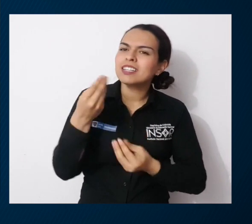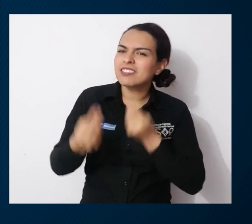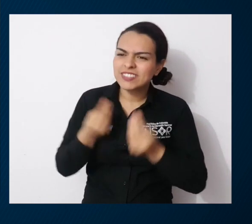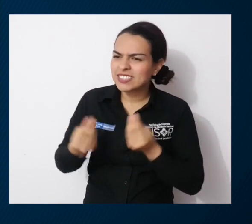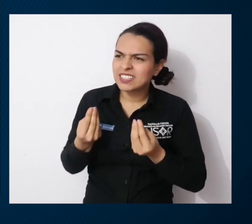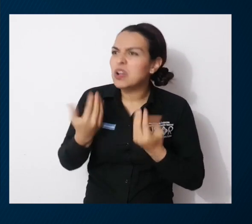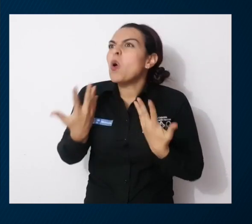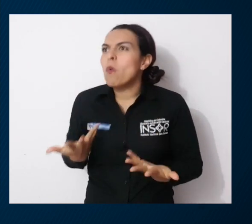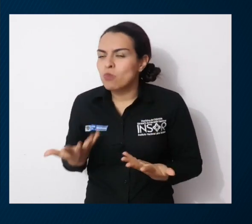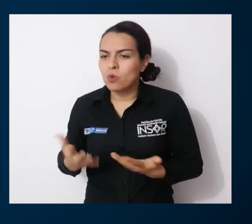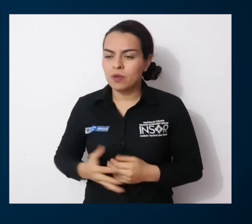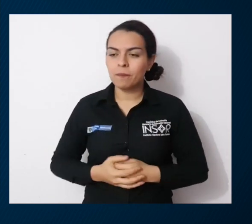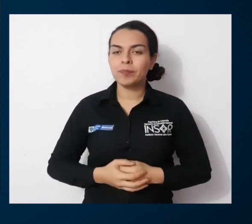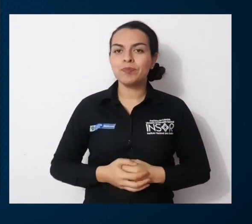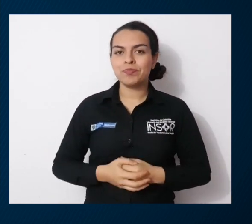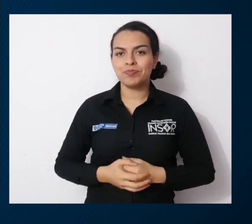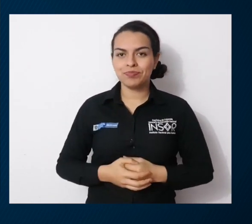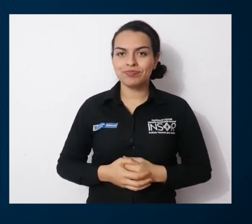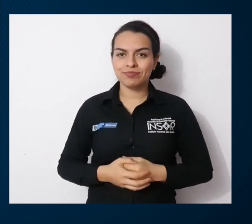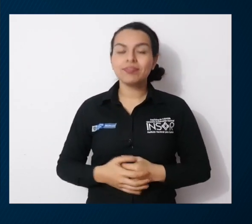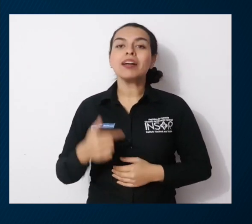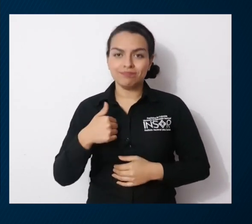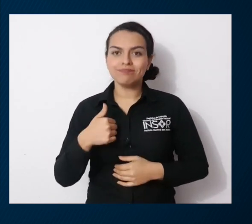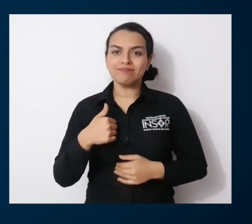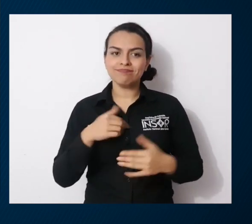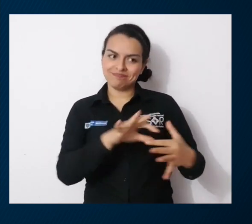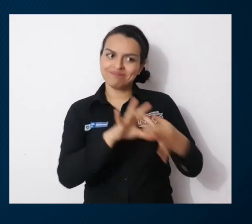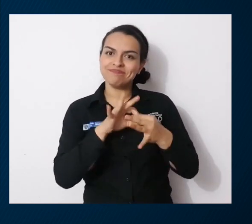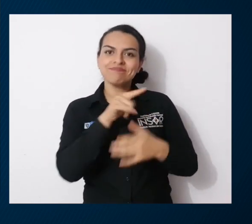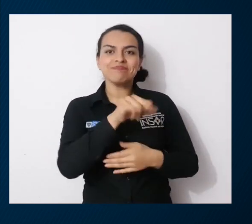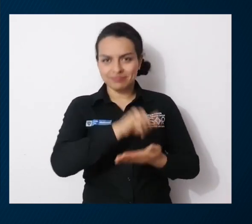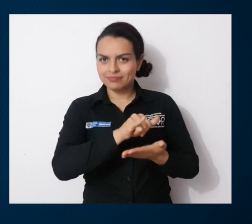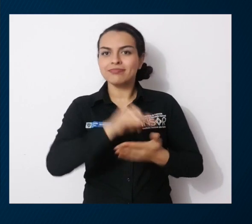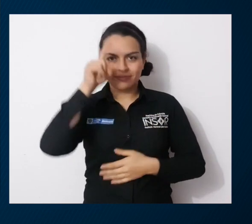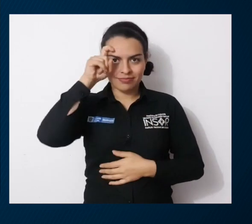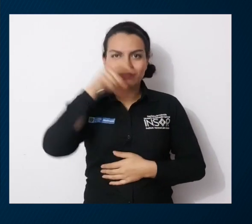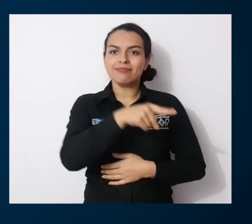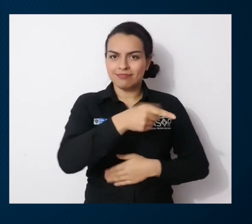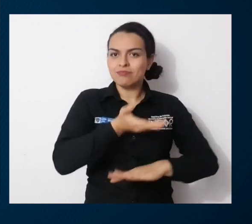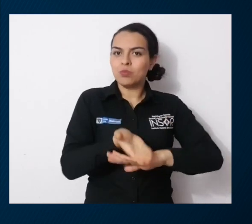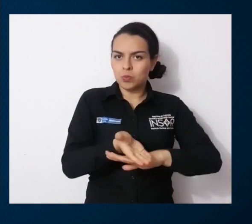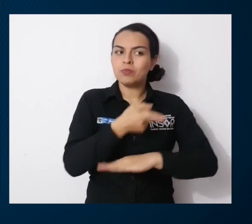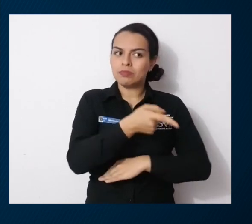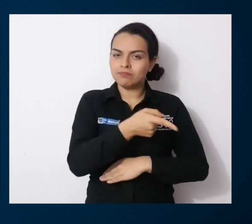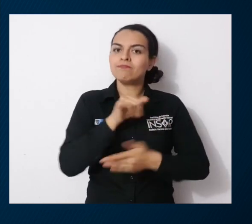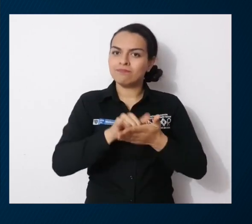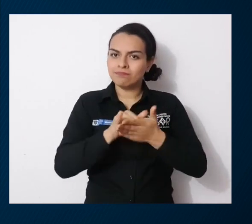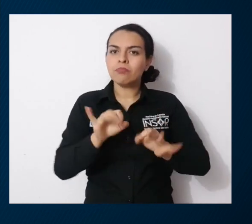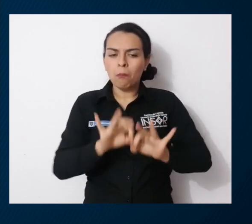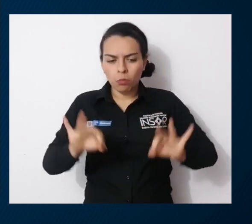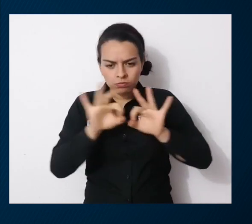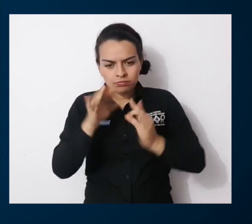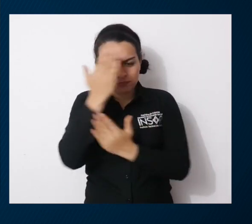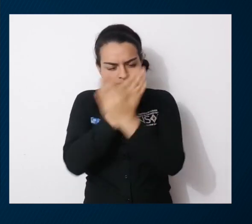que eso pase? Bueno, yo soy muy en la línea de lo que propone Natalia. Creo que es una gran oportunidad para no considerar